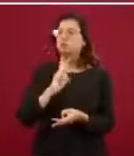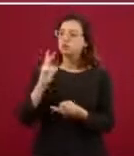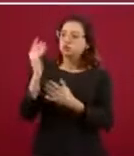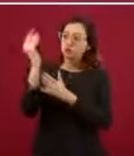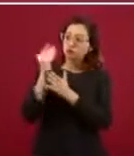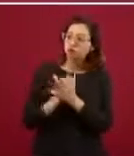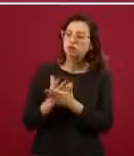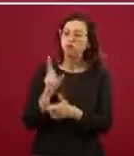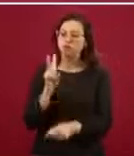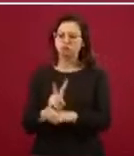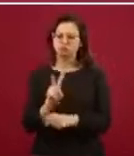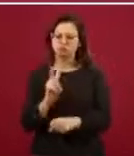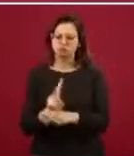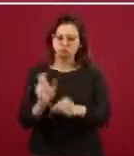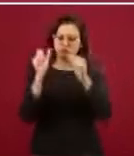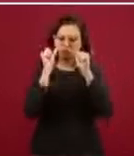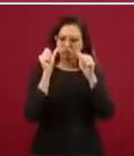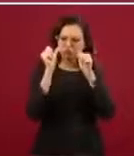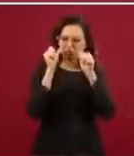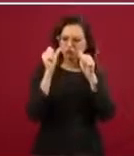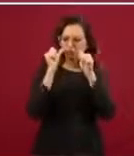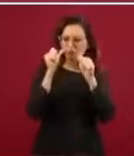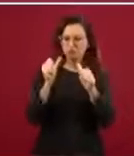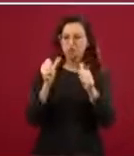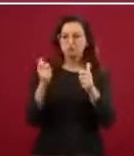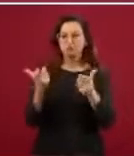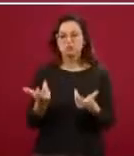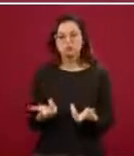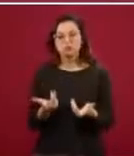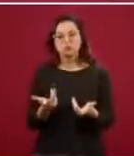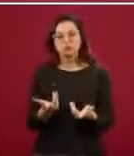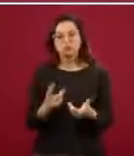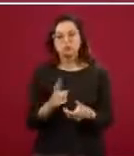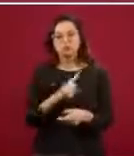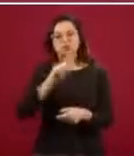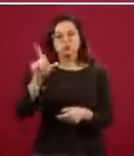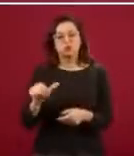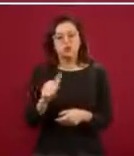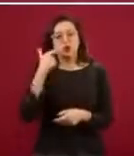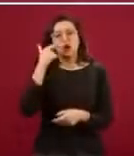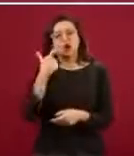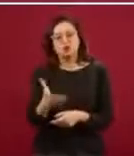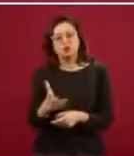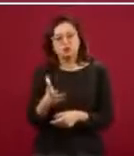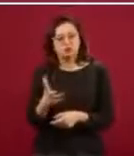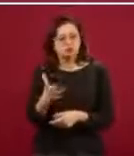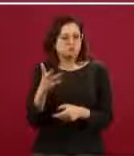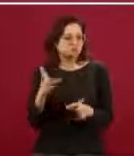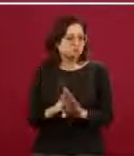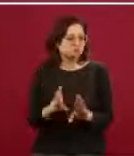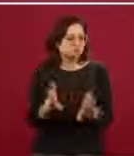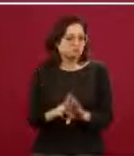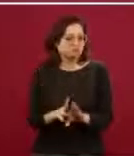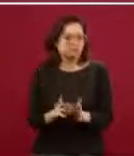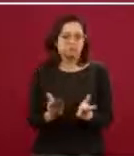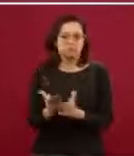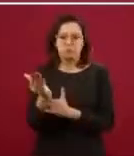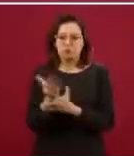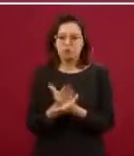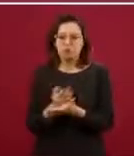seguir observando y de qué manera podemos evitar que nos